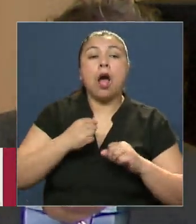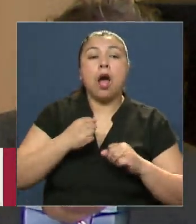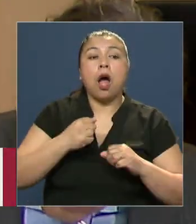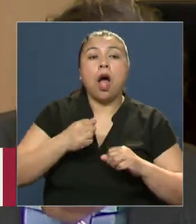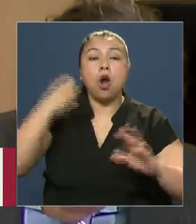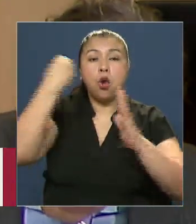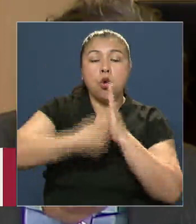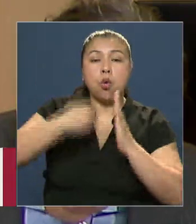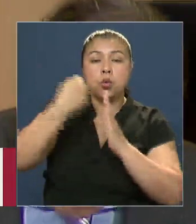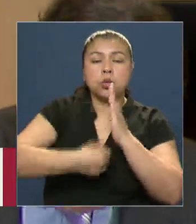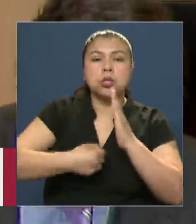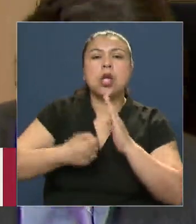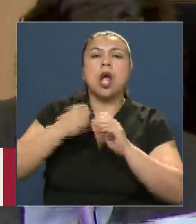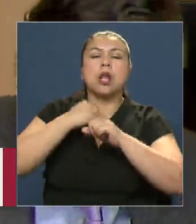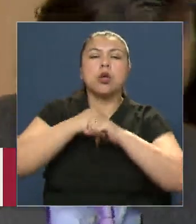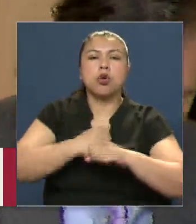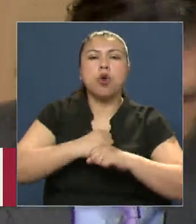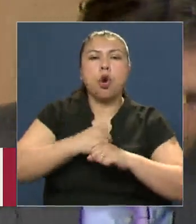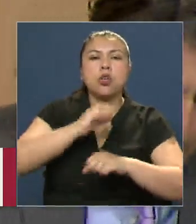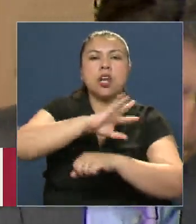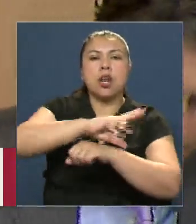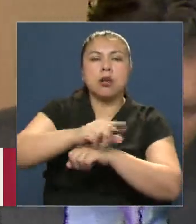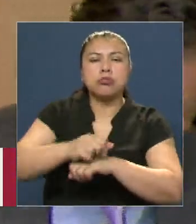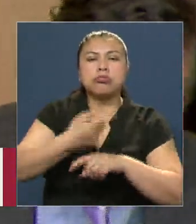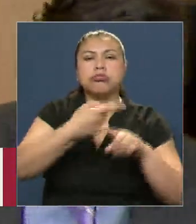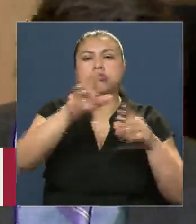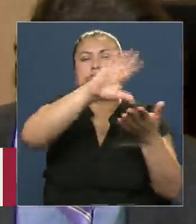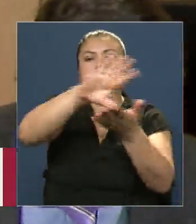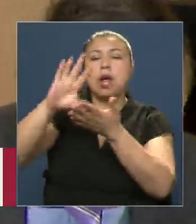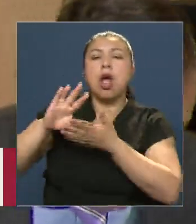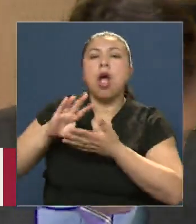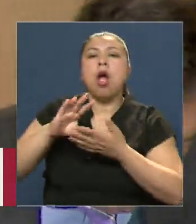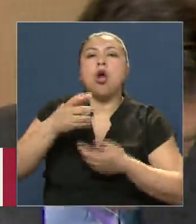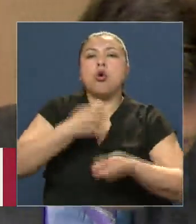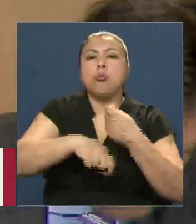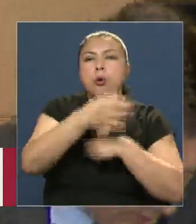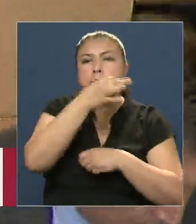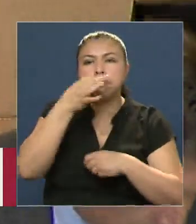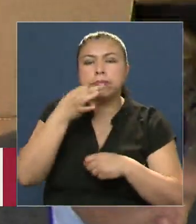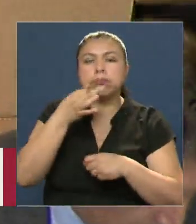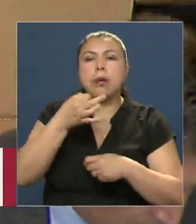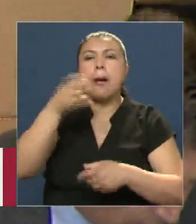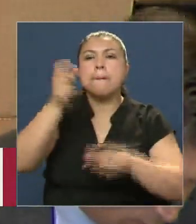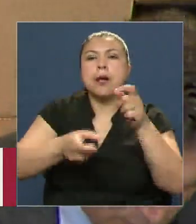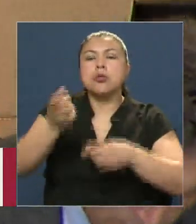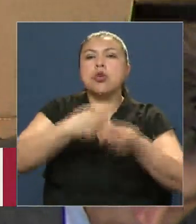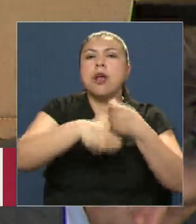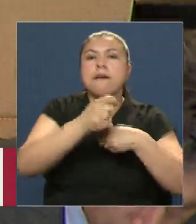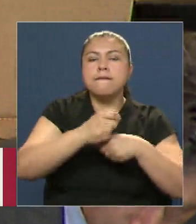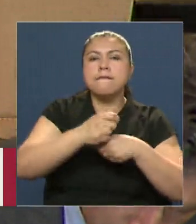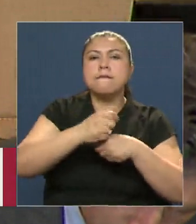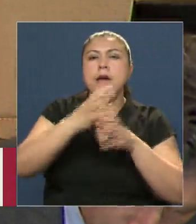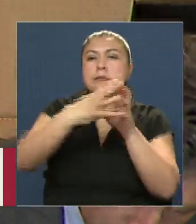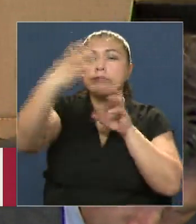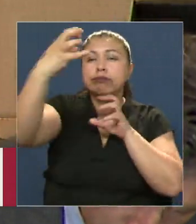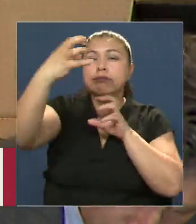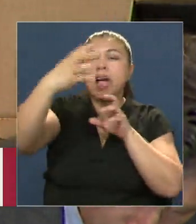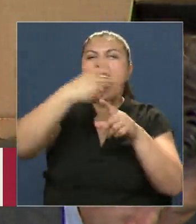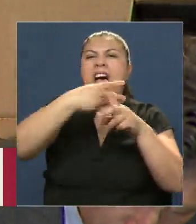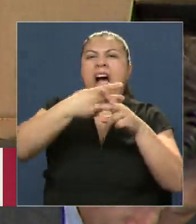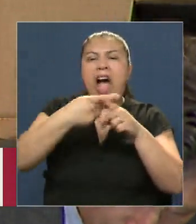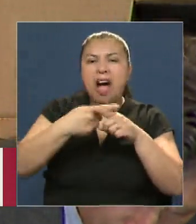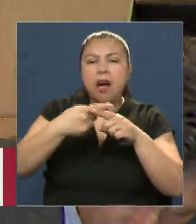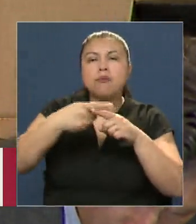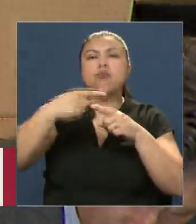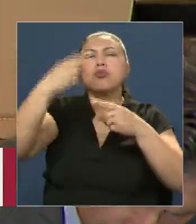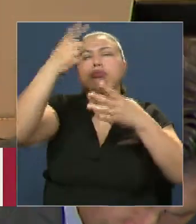la delincuencia de crímenes transnacionales como el narcotráfico, trata de personas, ciberdelincuencia, terrorismo,